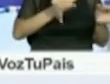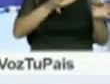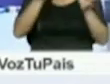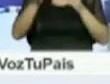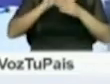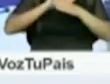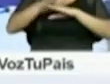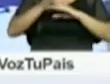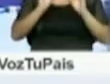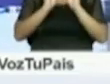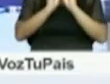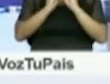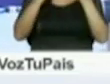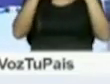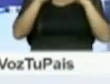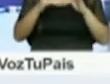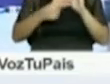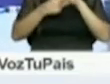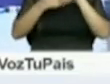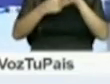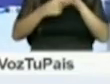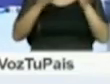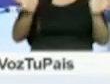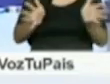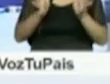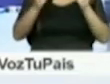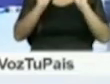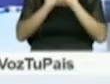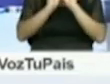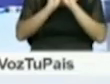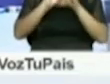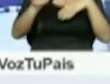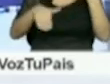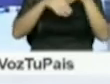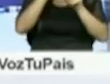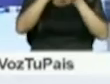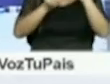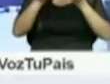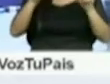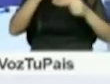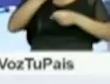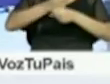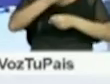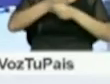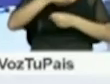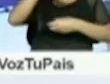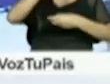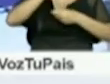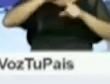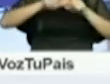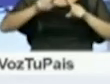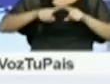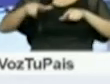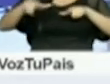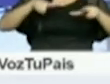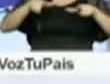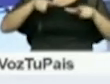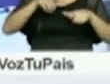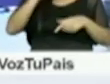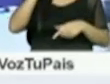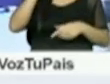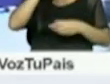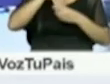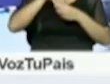esta primera inauguración, presidió un emotivo evento con la ciudadanía y los trabajadores en las instalaciones de Coca-Cola